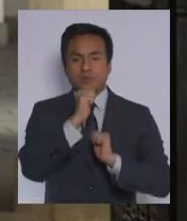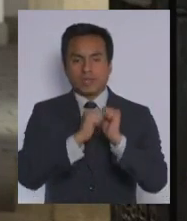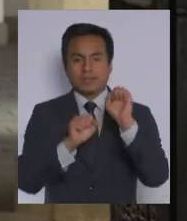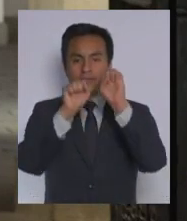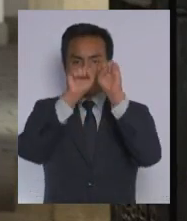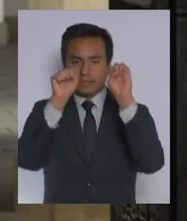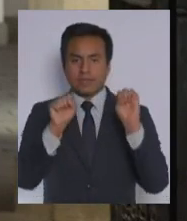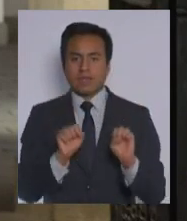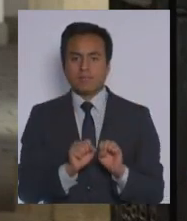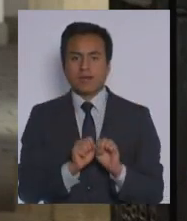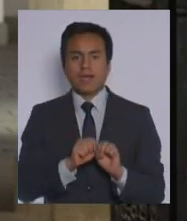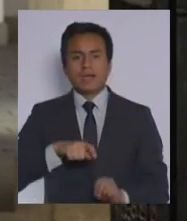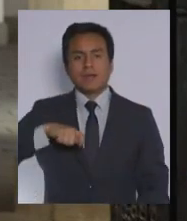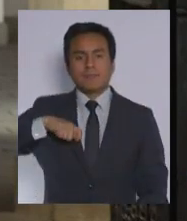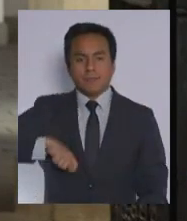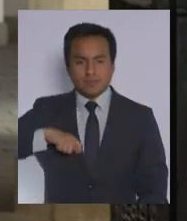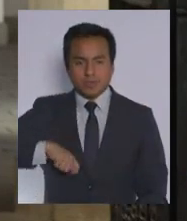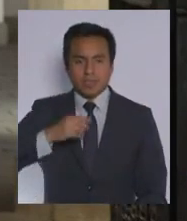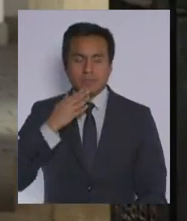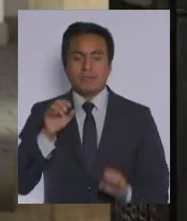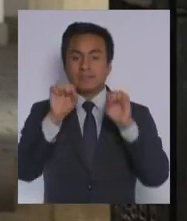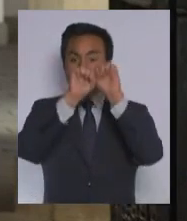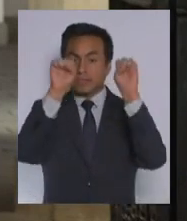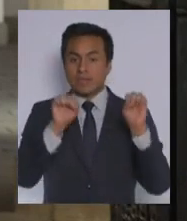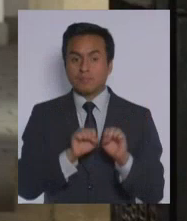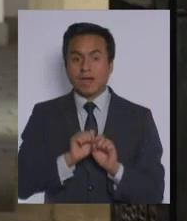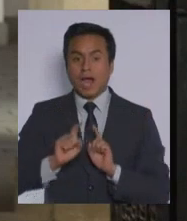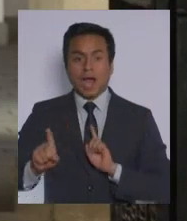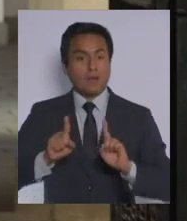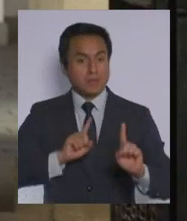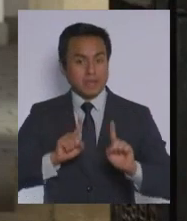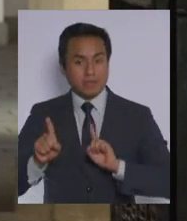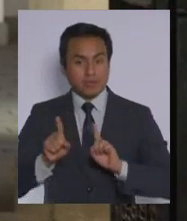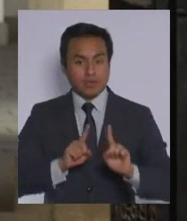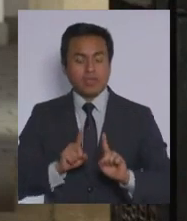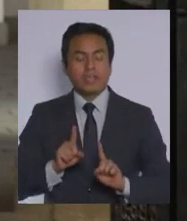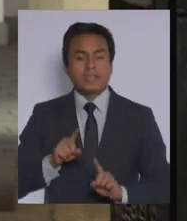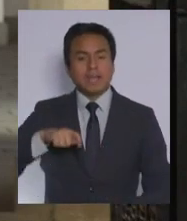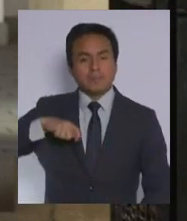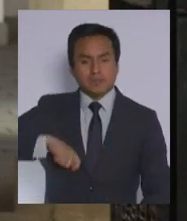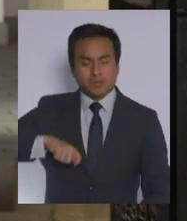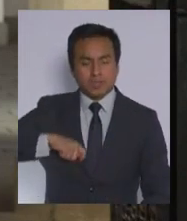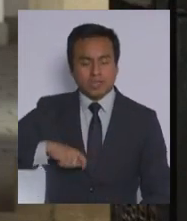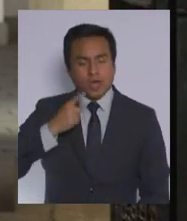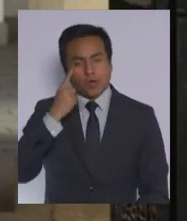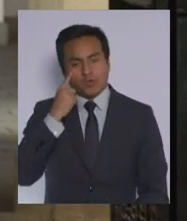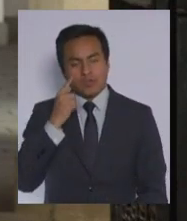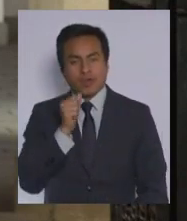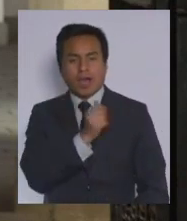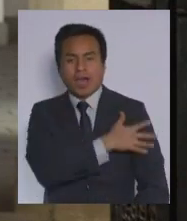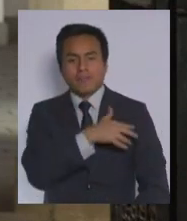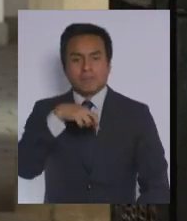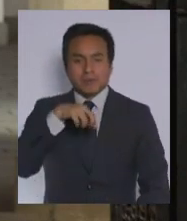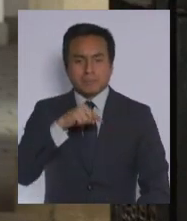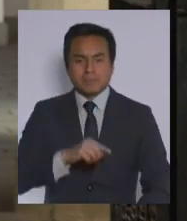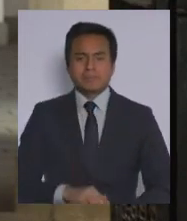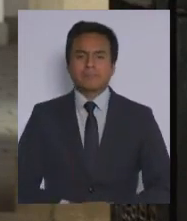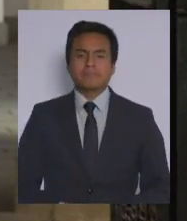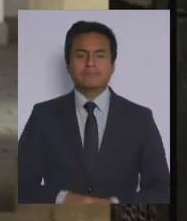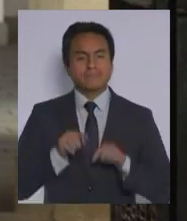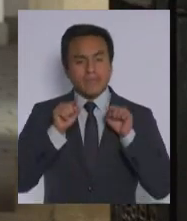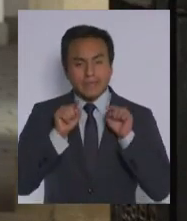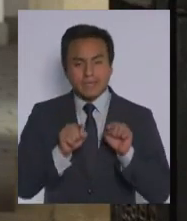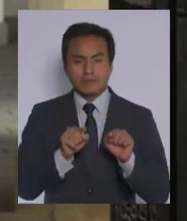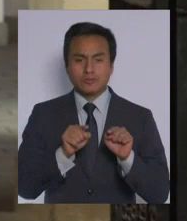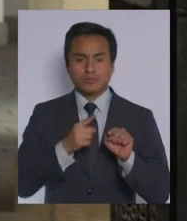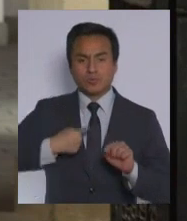sistema de pensiones y el sistema de administración de las pensiones conocido como el fp en eso